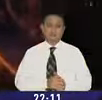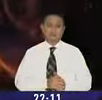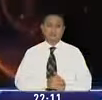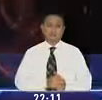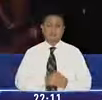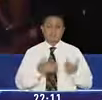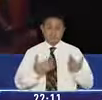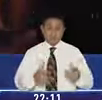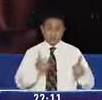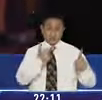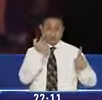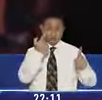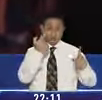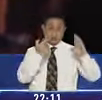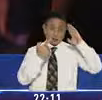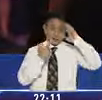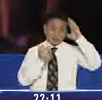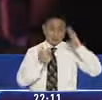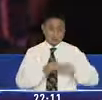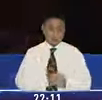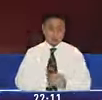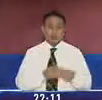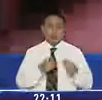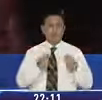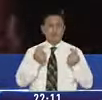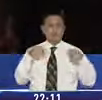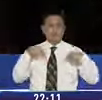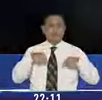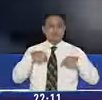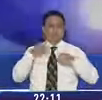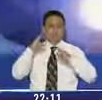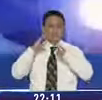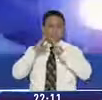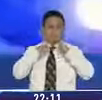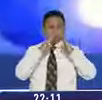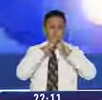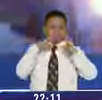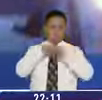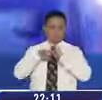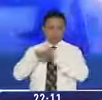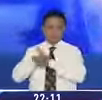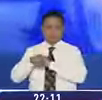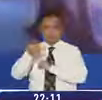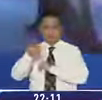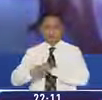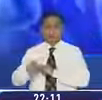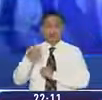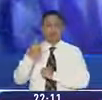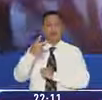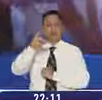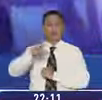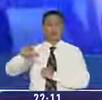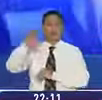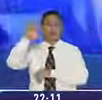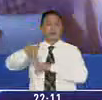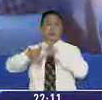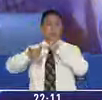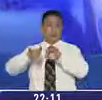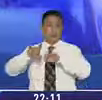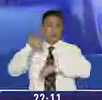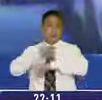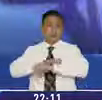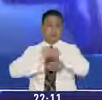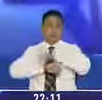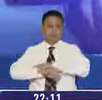el hecho, la Policía Nacional realizó varios allanamientos y logró capturar a dos personas, un